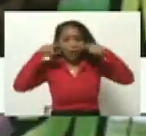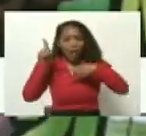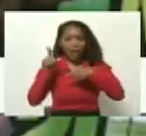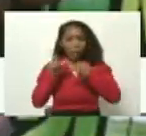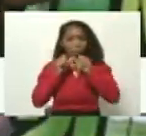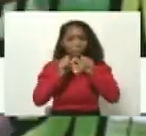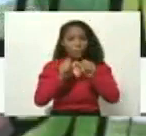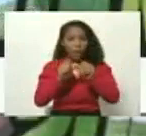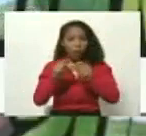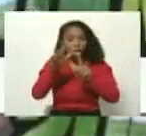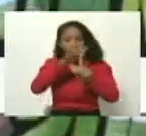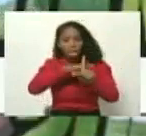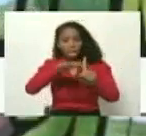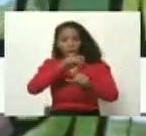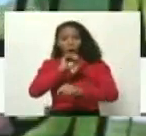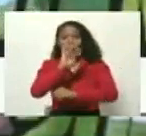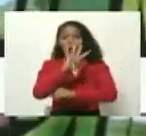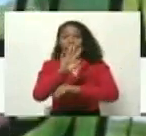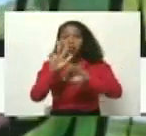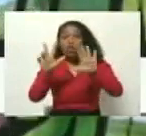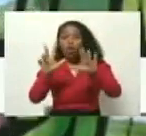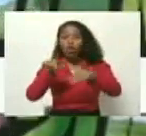mantuvieron 48 horas.